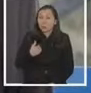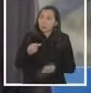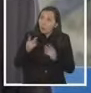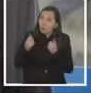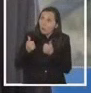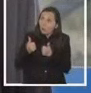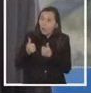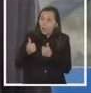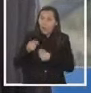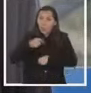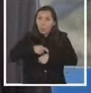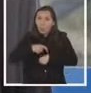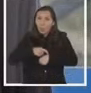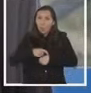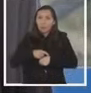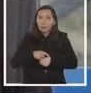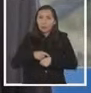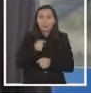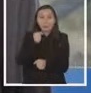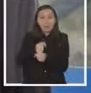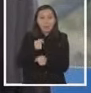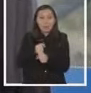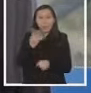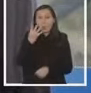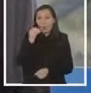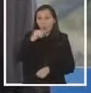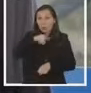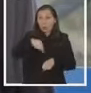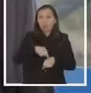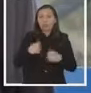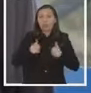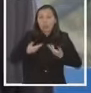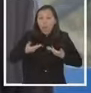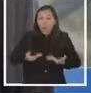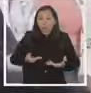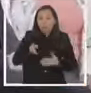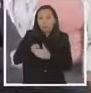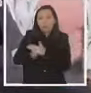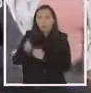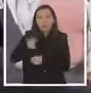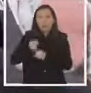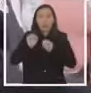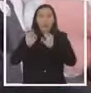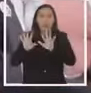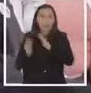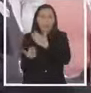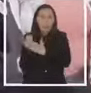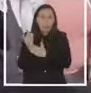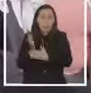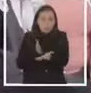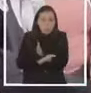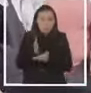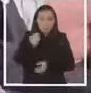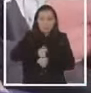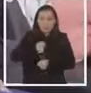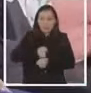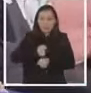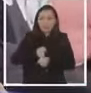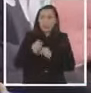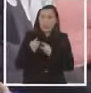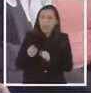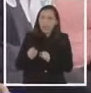servía porque al trabajar 40 horas, yo ahora entro a trabajar a las 10 de la mañana. Y